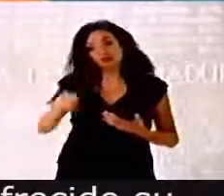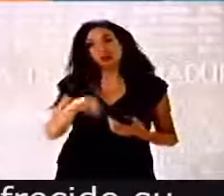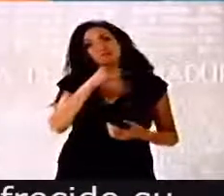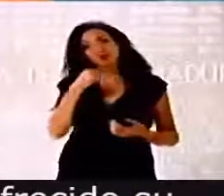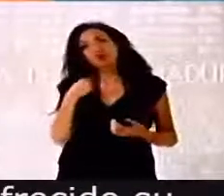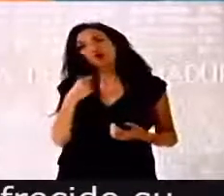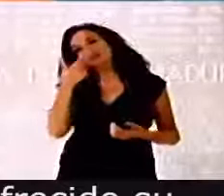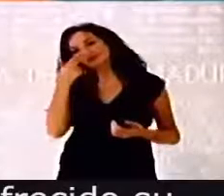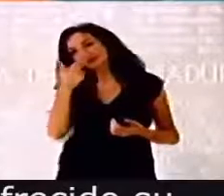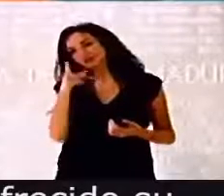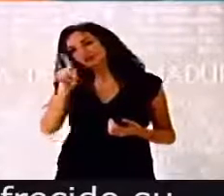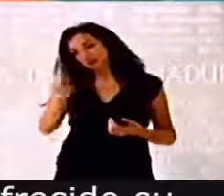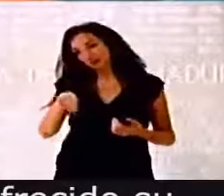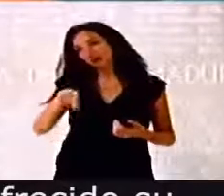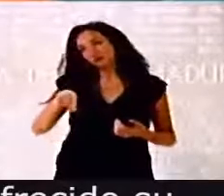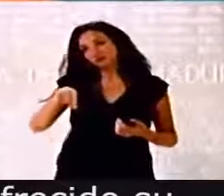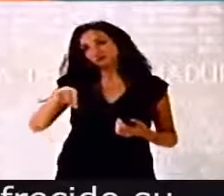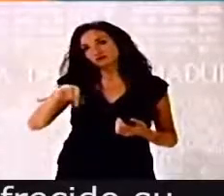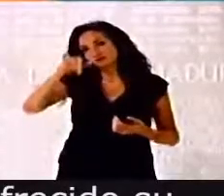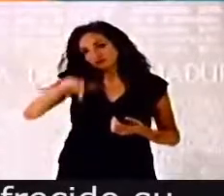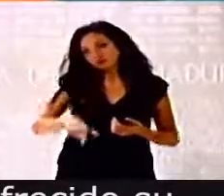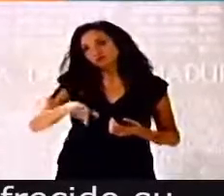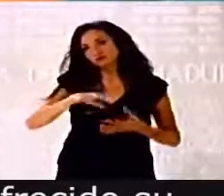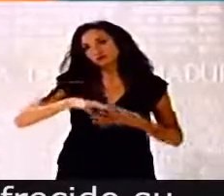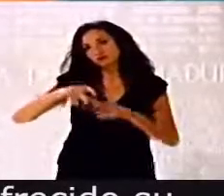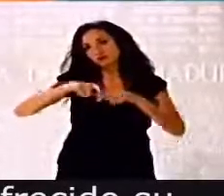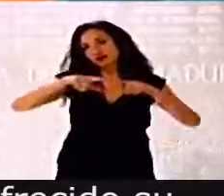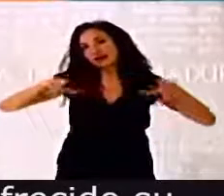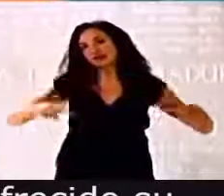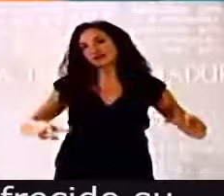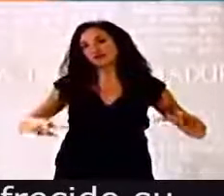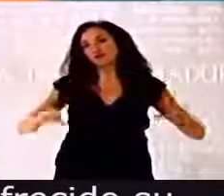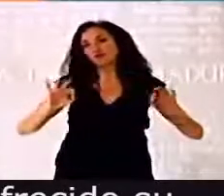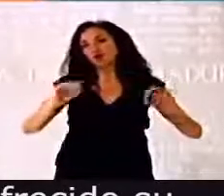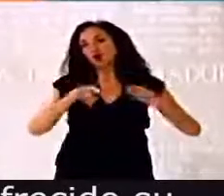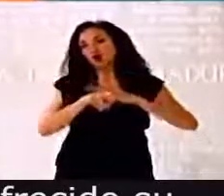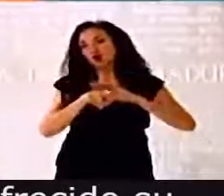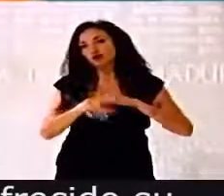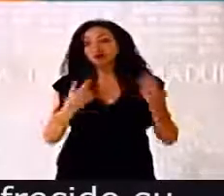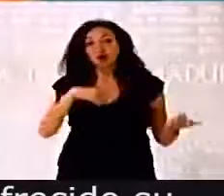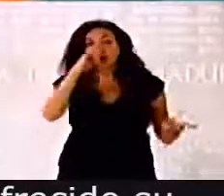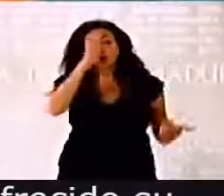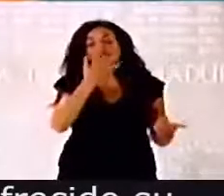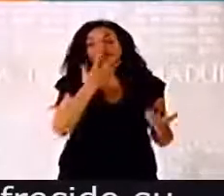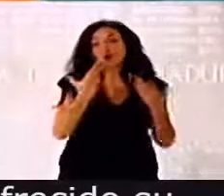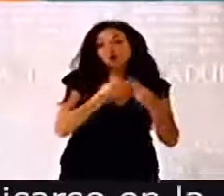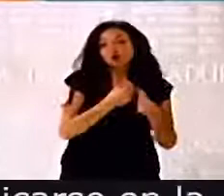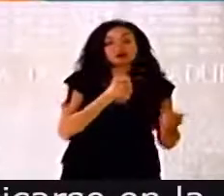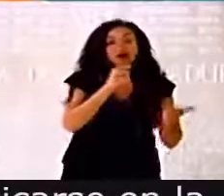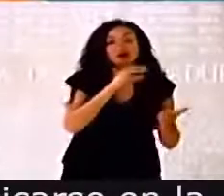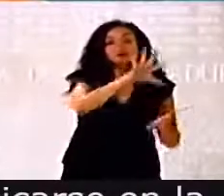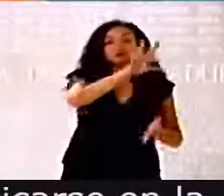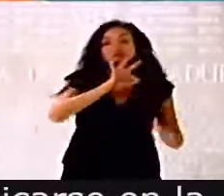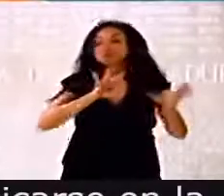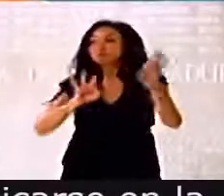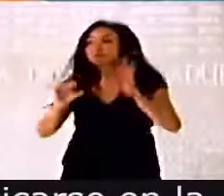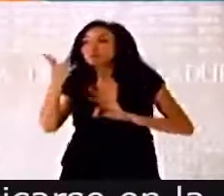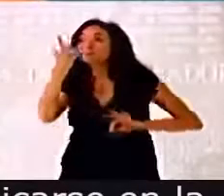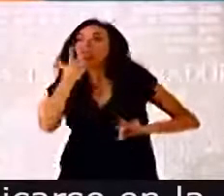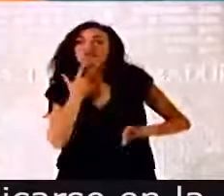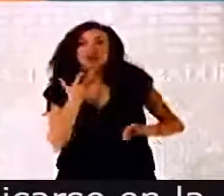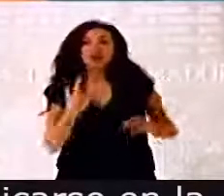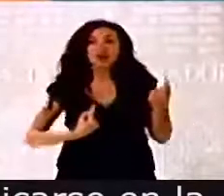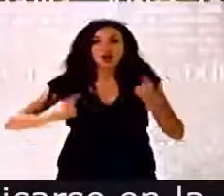le interesa mucho que esté ubicada en la plataforma logística. No sé si desde la Junta apuestan por alguna ubicación para